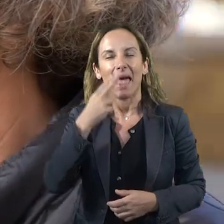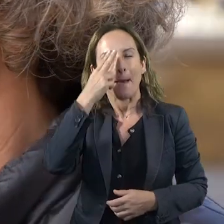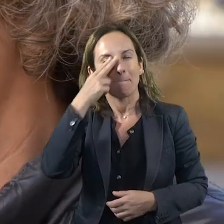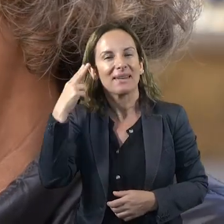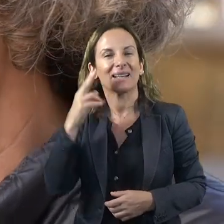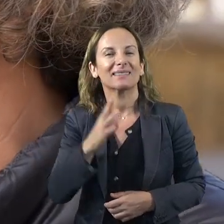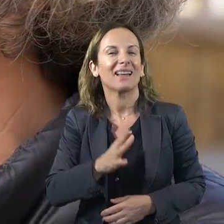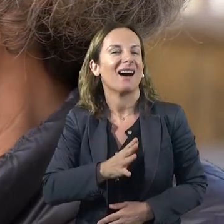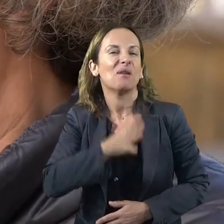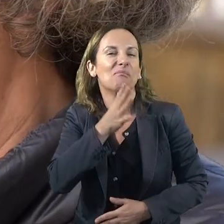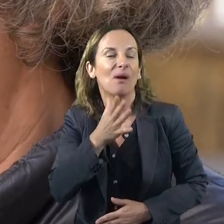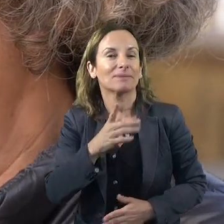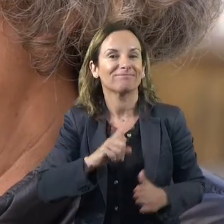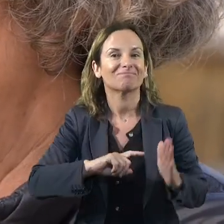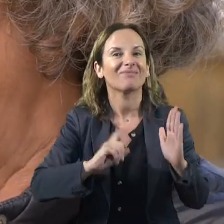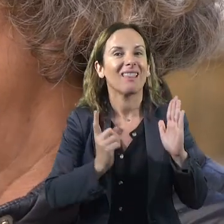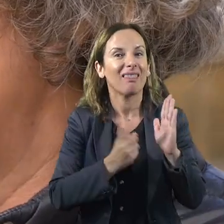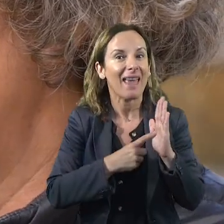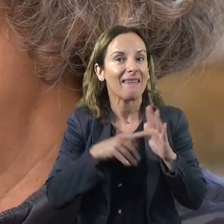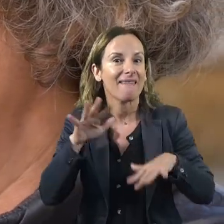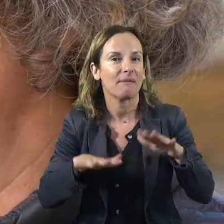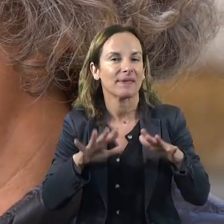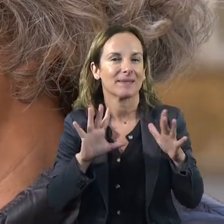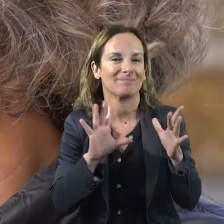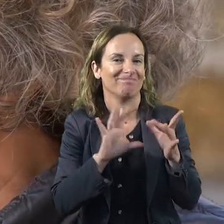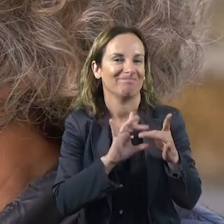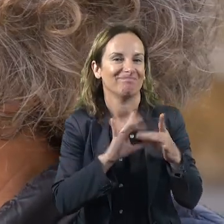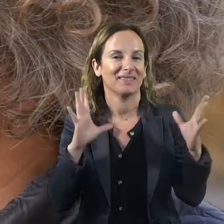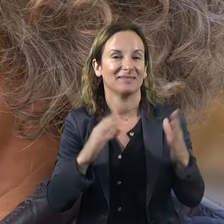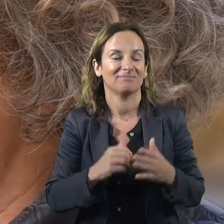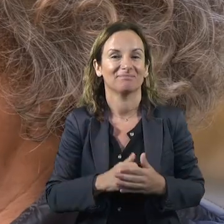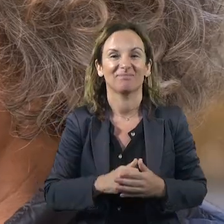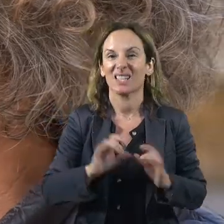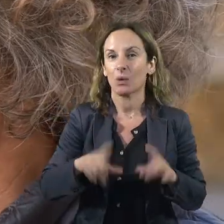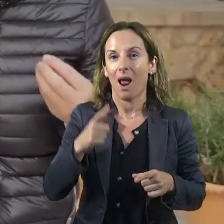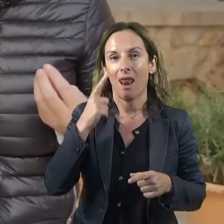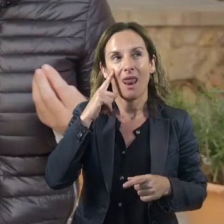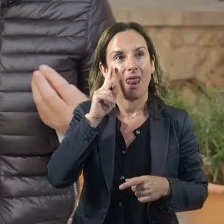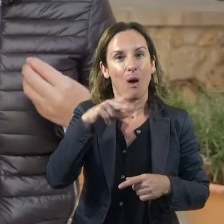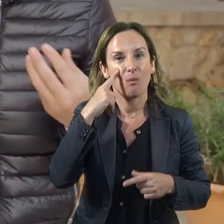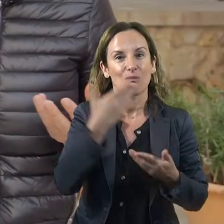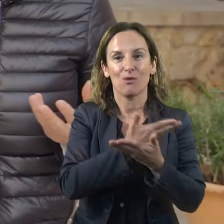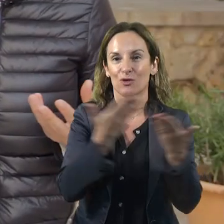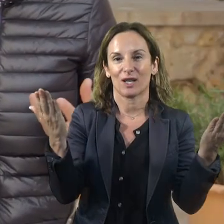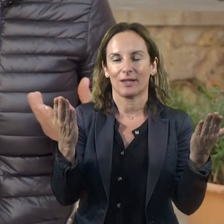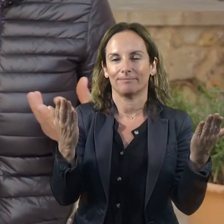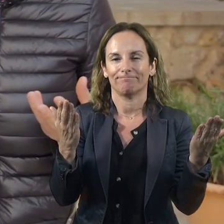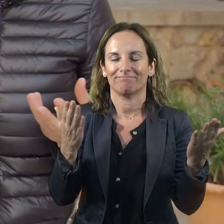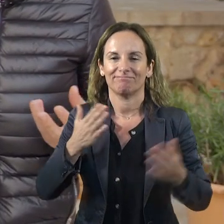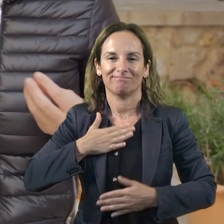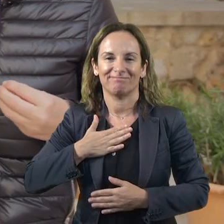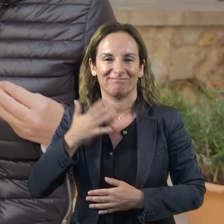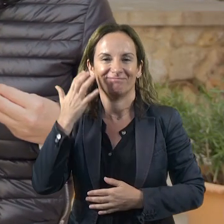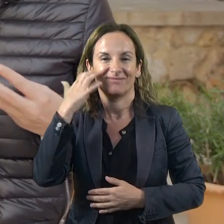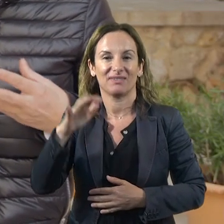¿no? Pues de que no estamos dentro de los supercánones establecidos, pero también porque yo creo que es algo novedoso,